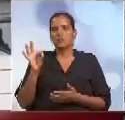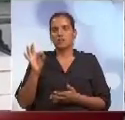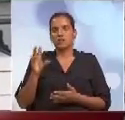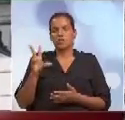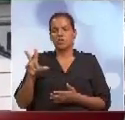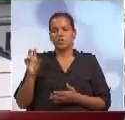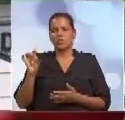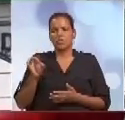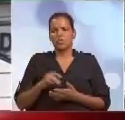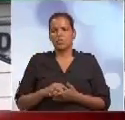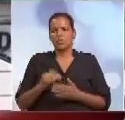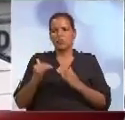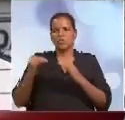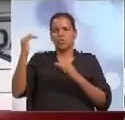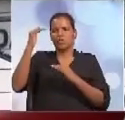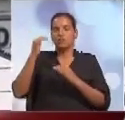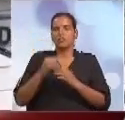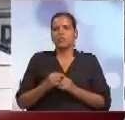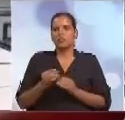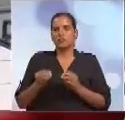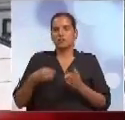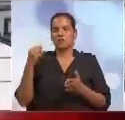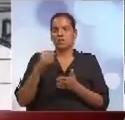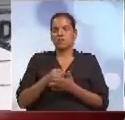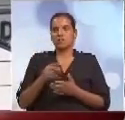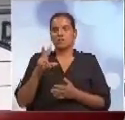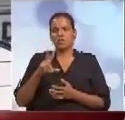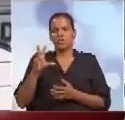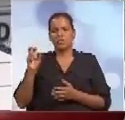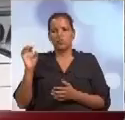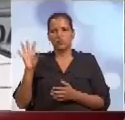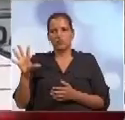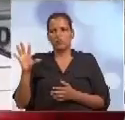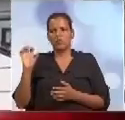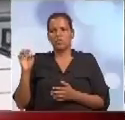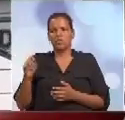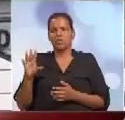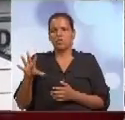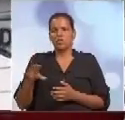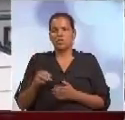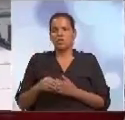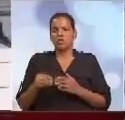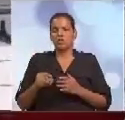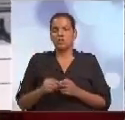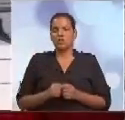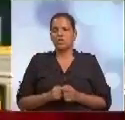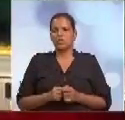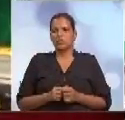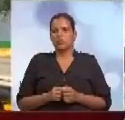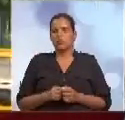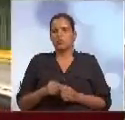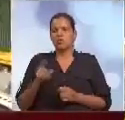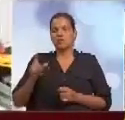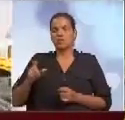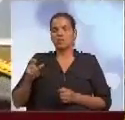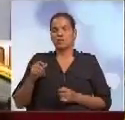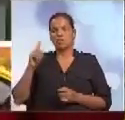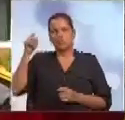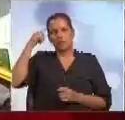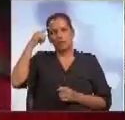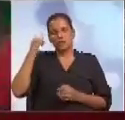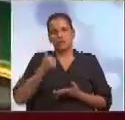$9.38. Nivel alto, con ingresos desde $355 a $531, el Estado